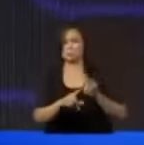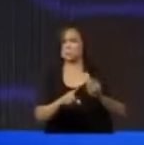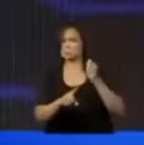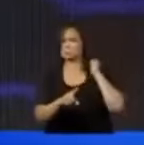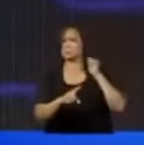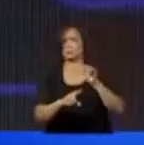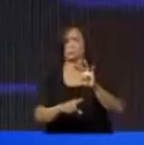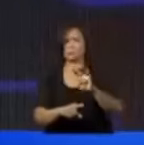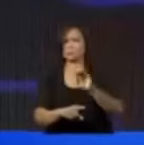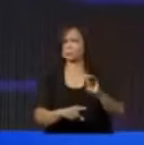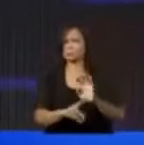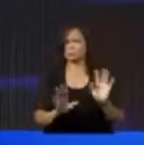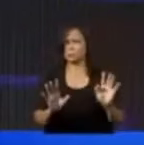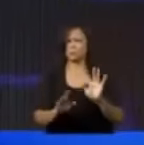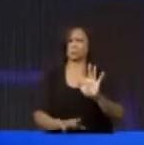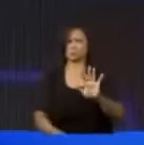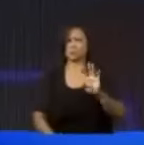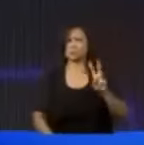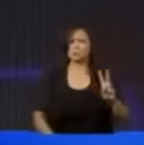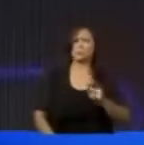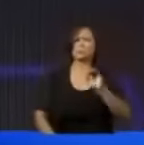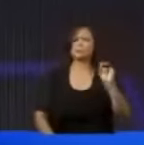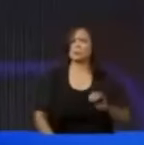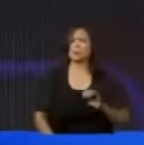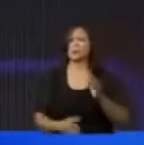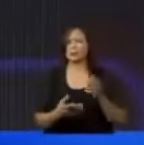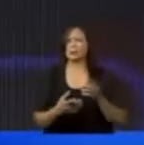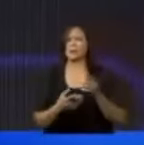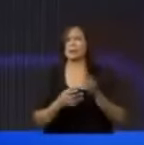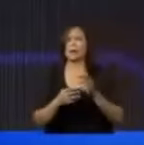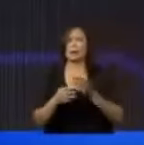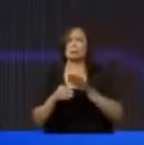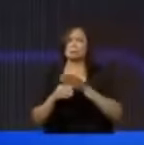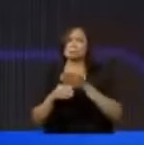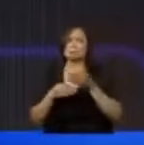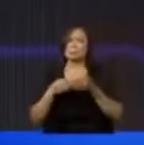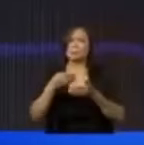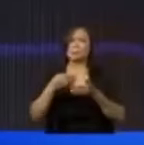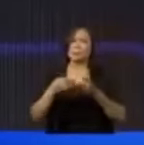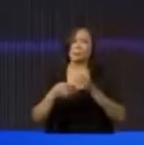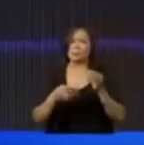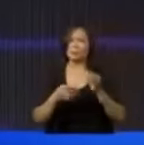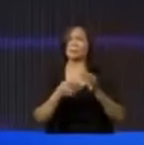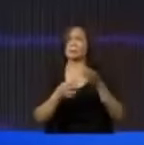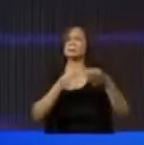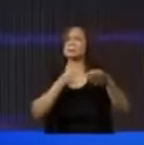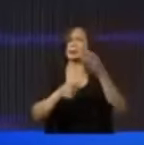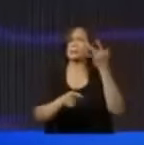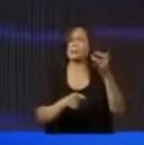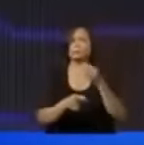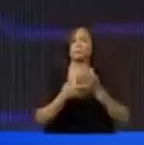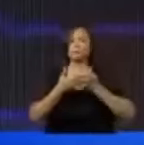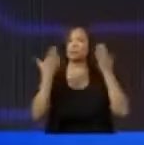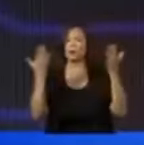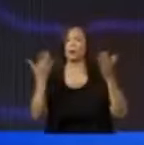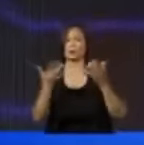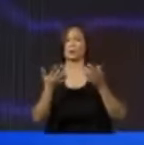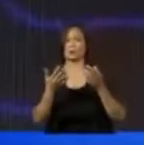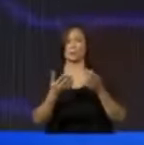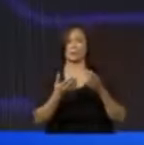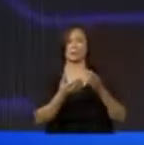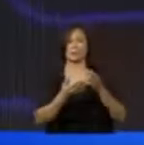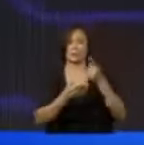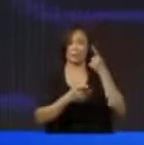de que fuera un 4%, un 5 o un 6. Planteé siempre la gradualidad y mi argumento fue el siguiente. No hay una